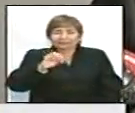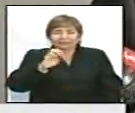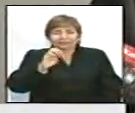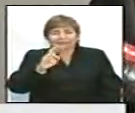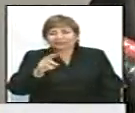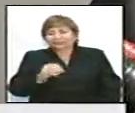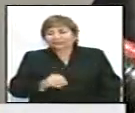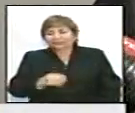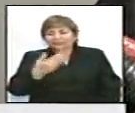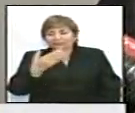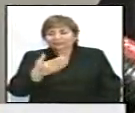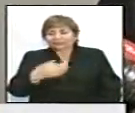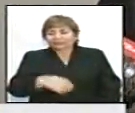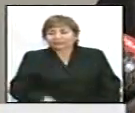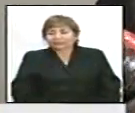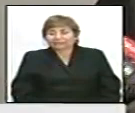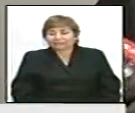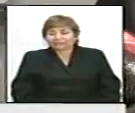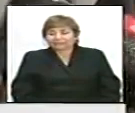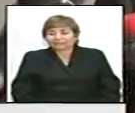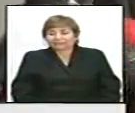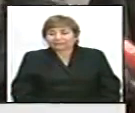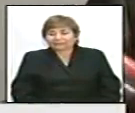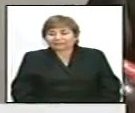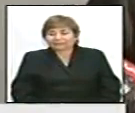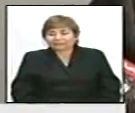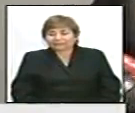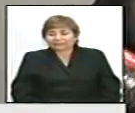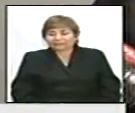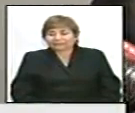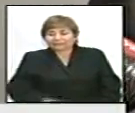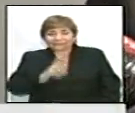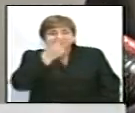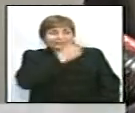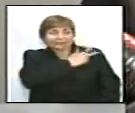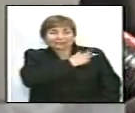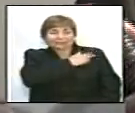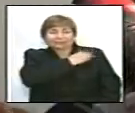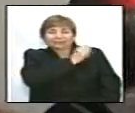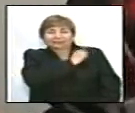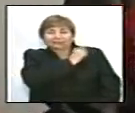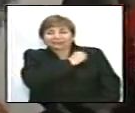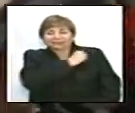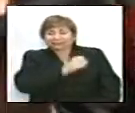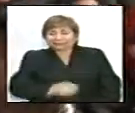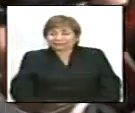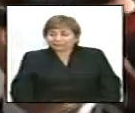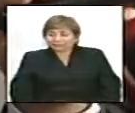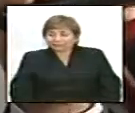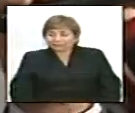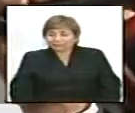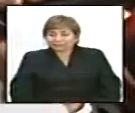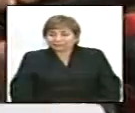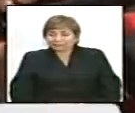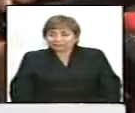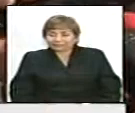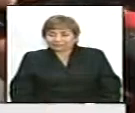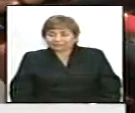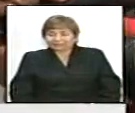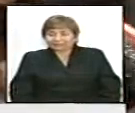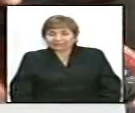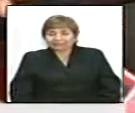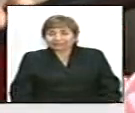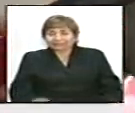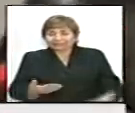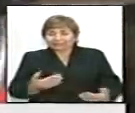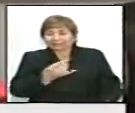Pato, de Pozo Pealto. ¿En qué año estás en el colegio? Tercero de secundaria. ¿Hoy qué te ha parecido la audición y el recibimiento aquí en la